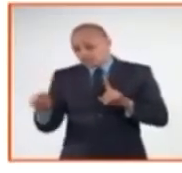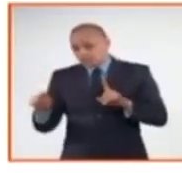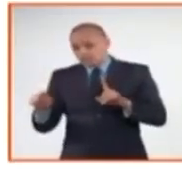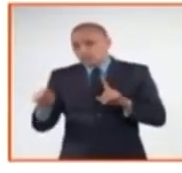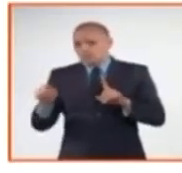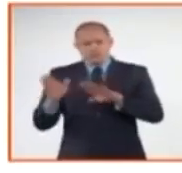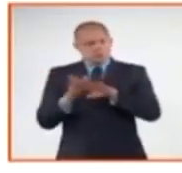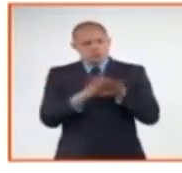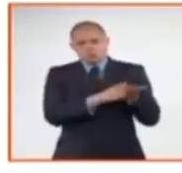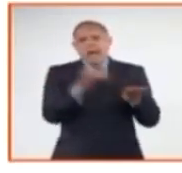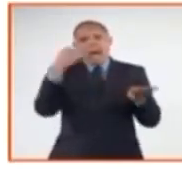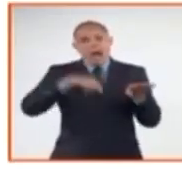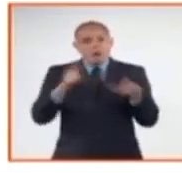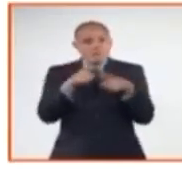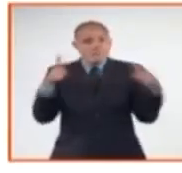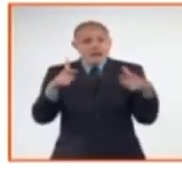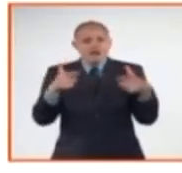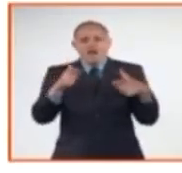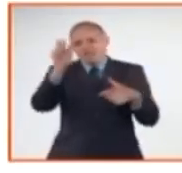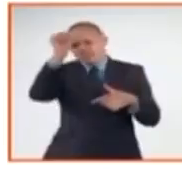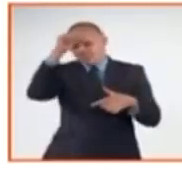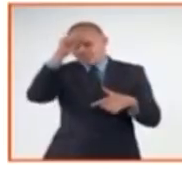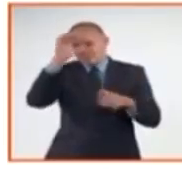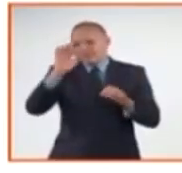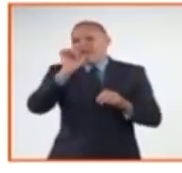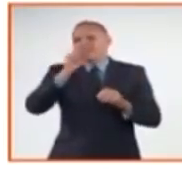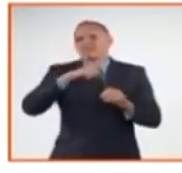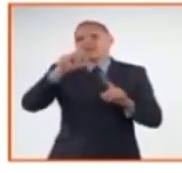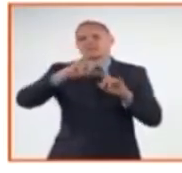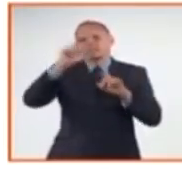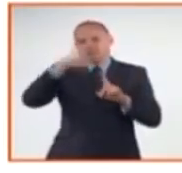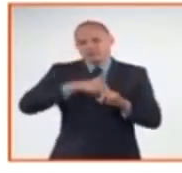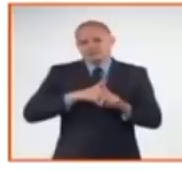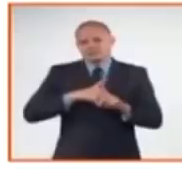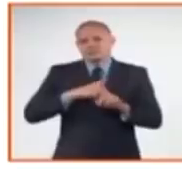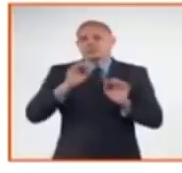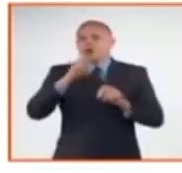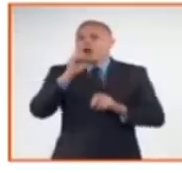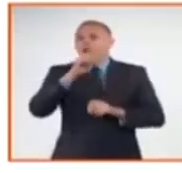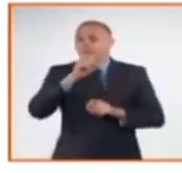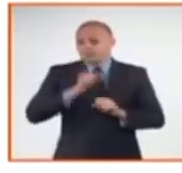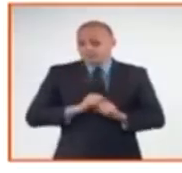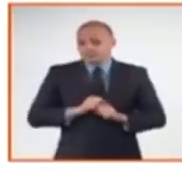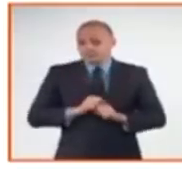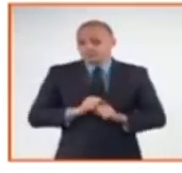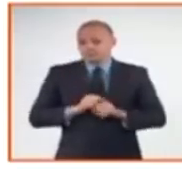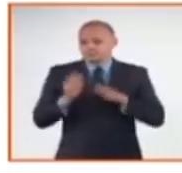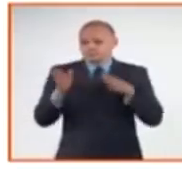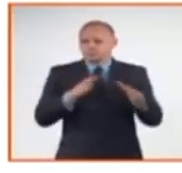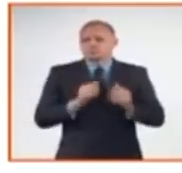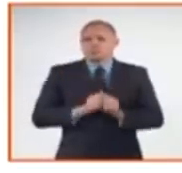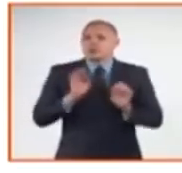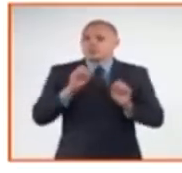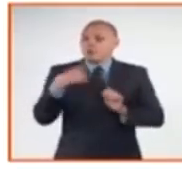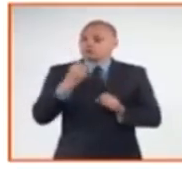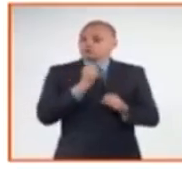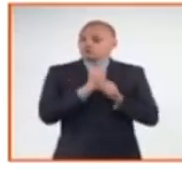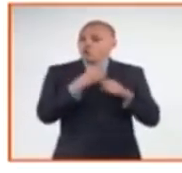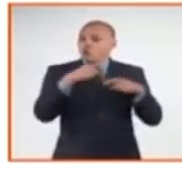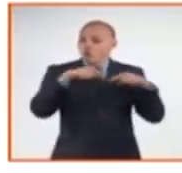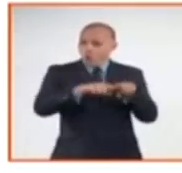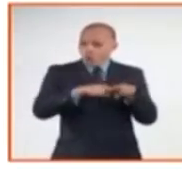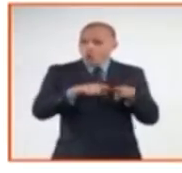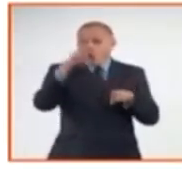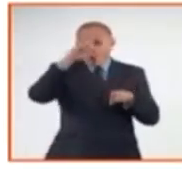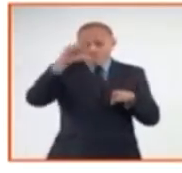en este contexto adelante nosotros hemos evaluado de conjunto como el instituto de medicina tropical estos resultados también